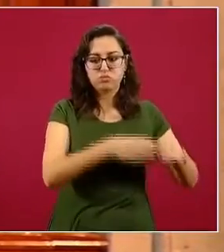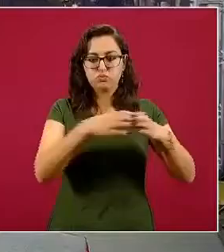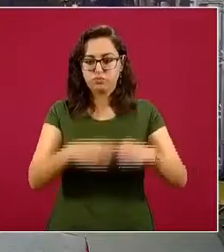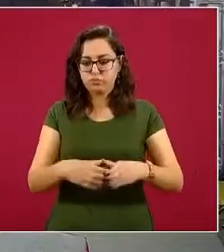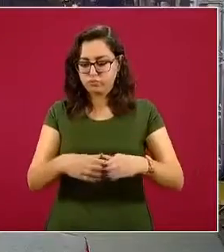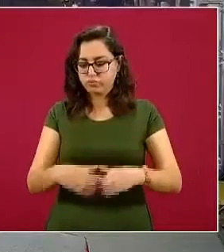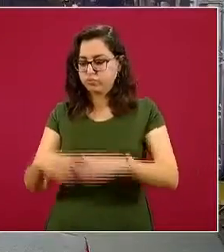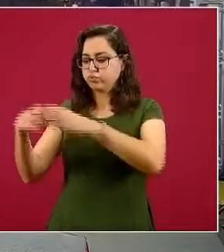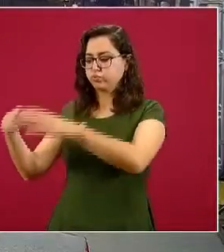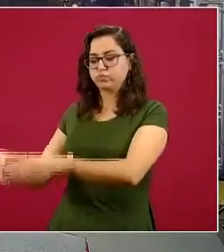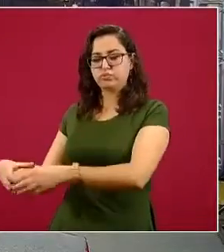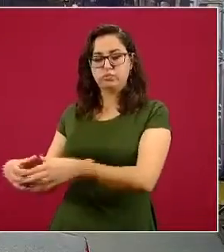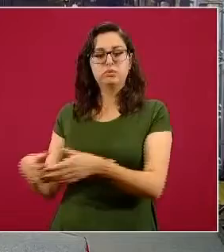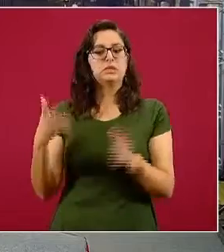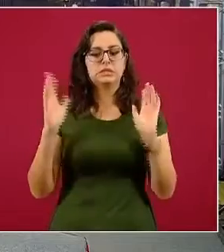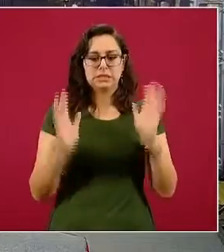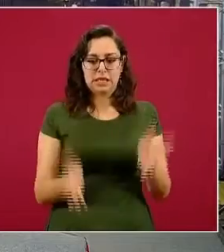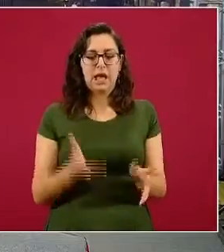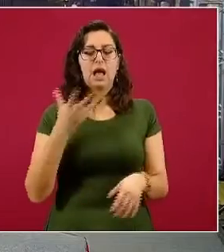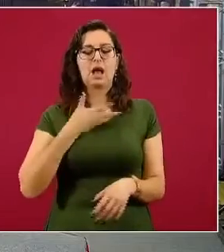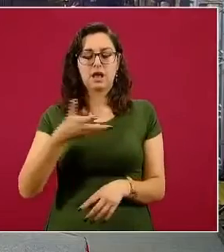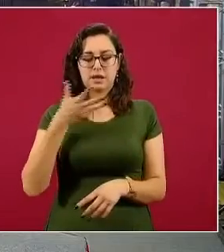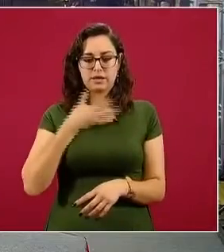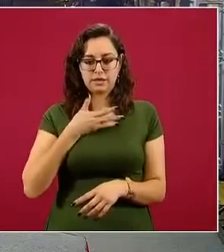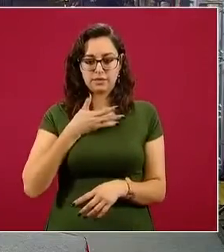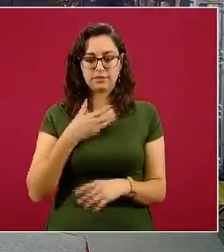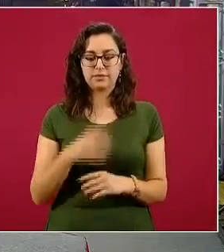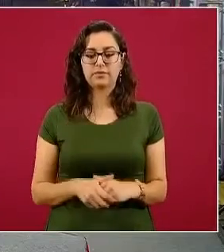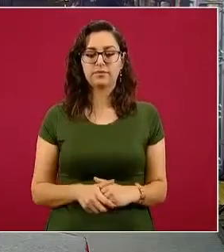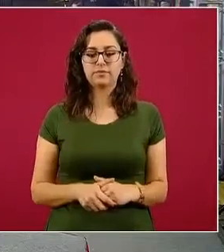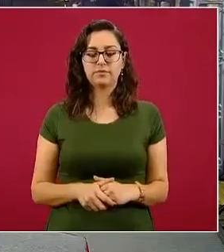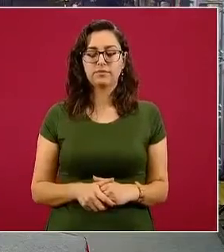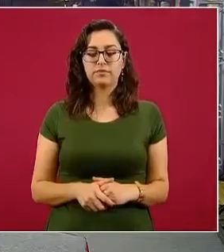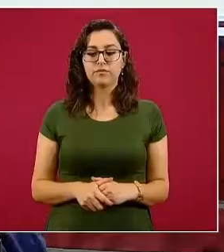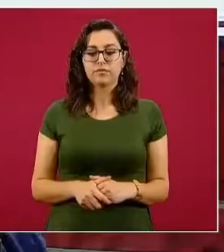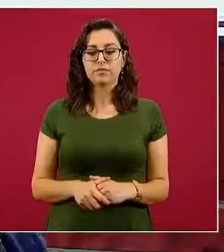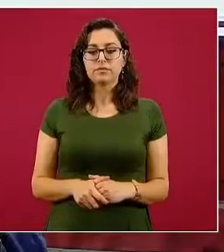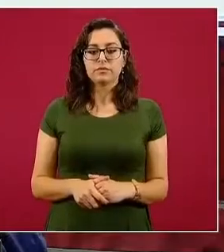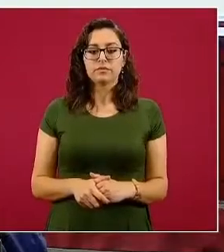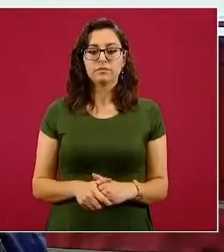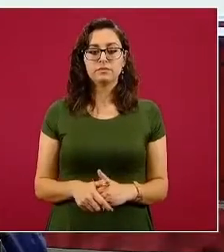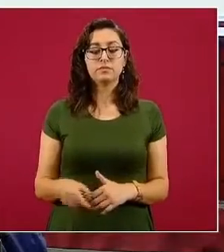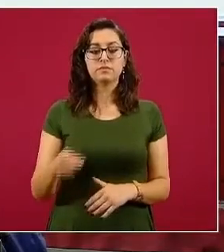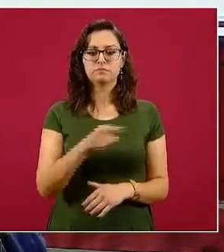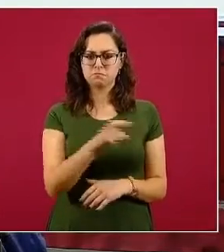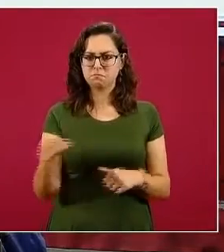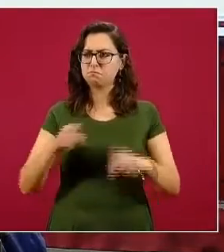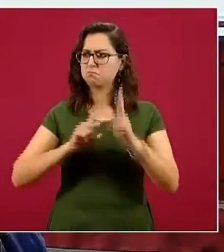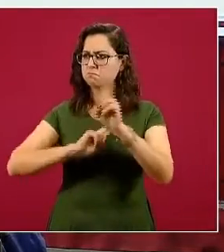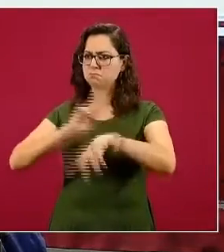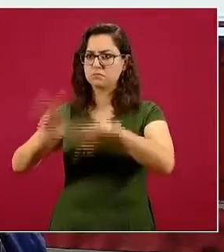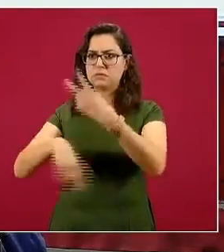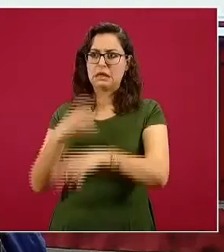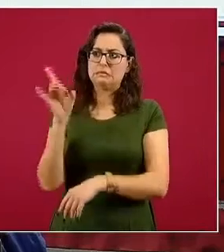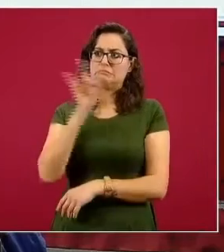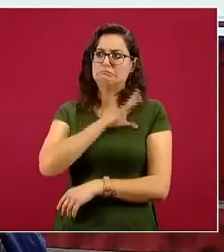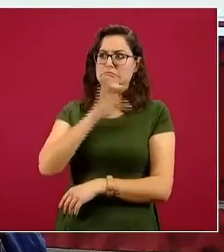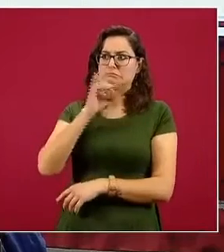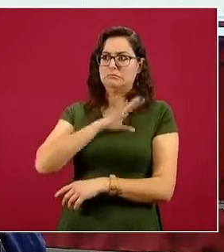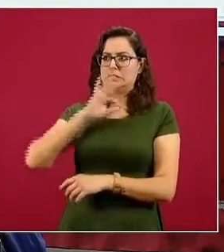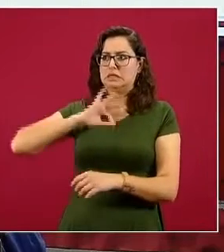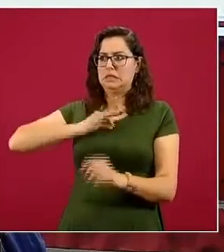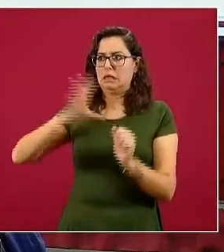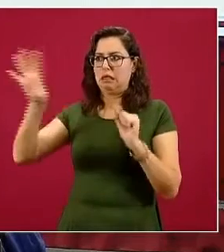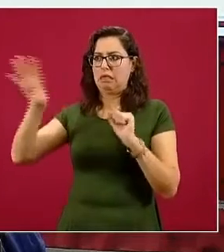los lineamientos que se tienen. Por lo cual, pueden acudir sin temor a todas las unidades de